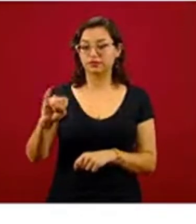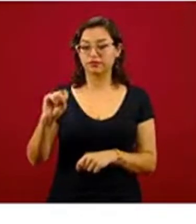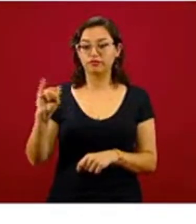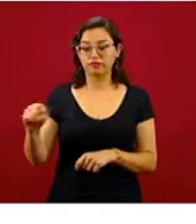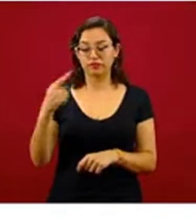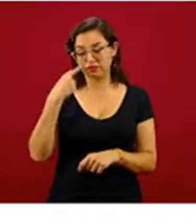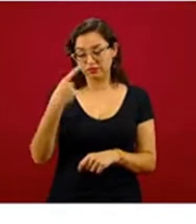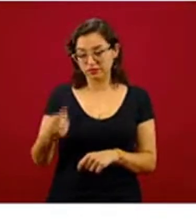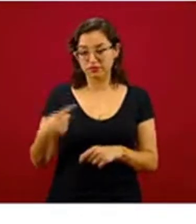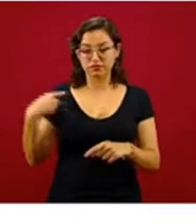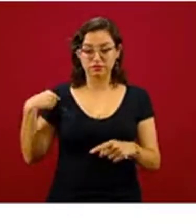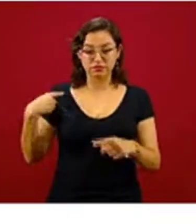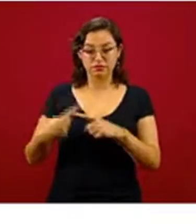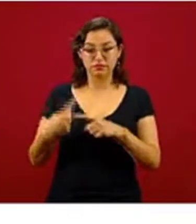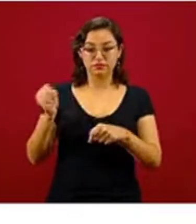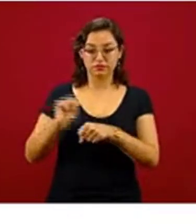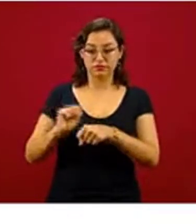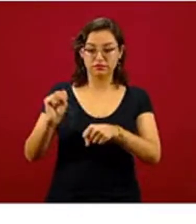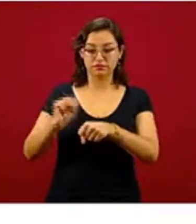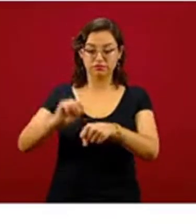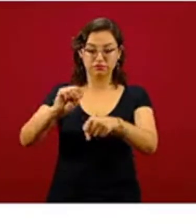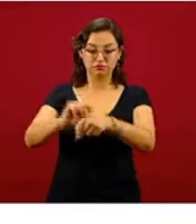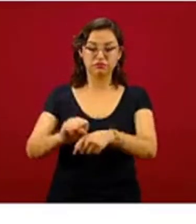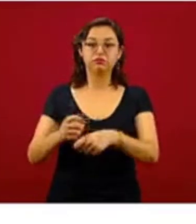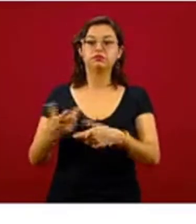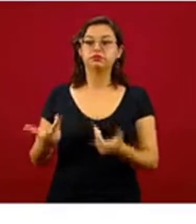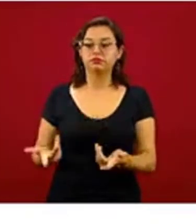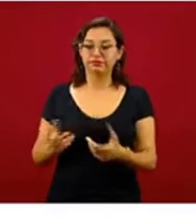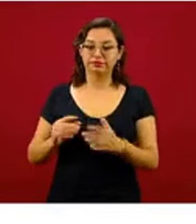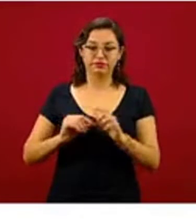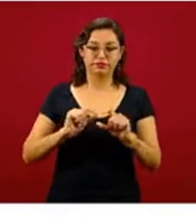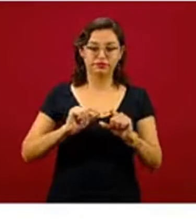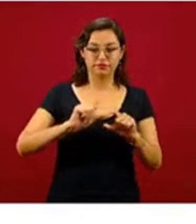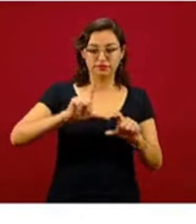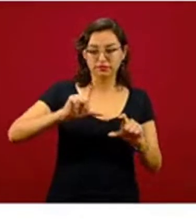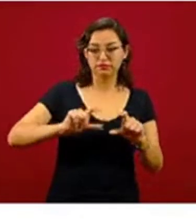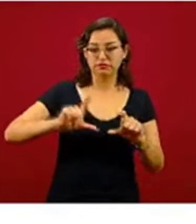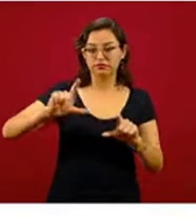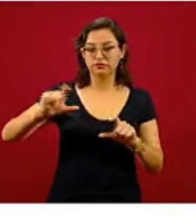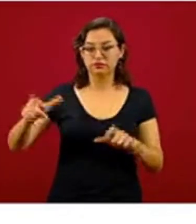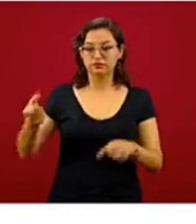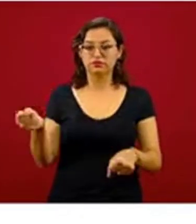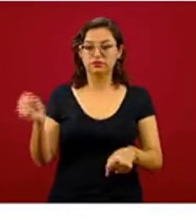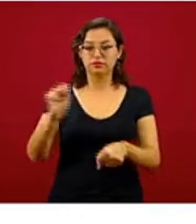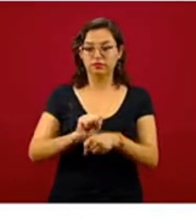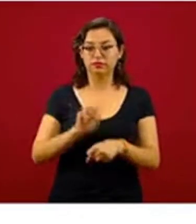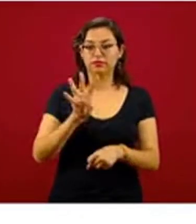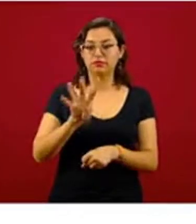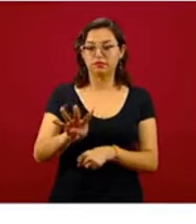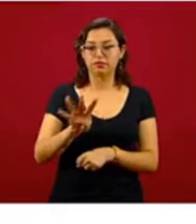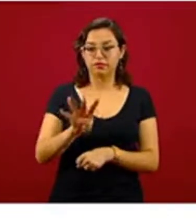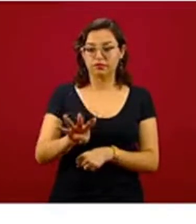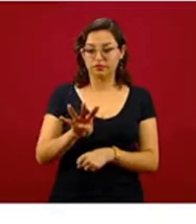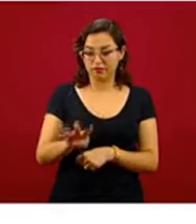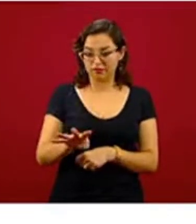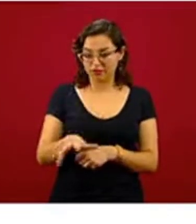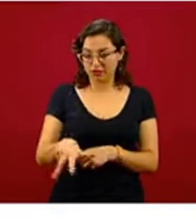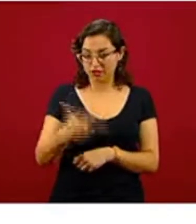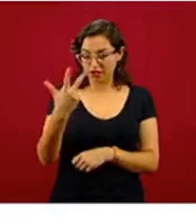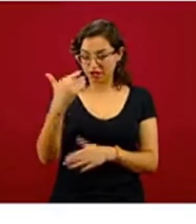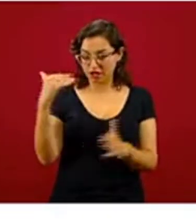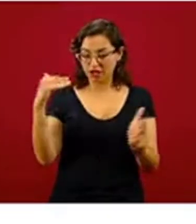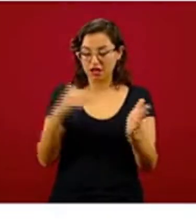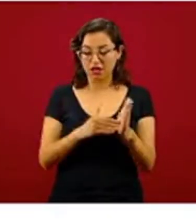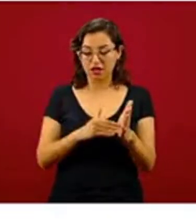más casos positivos, llevando, por ejemplo, en la semana 19 a prácticamente 13,000 resultados.